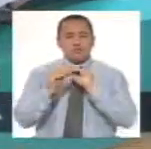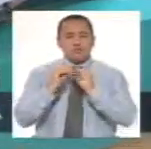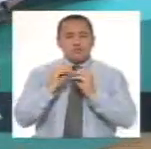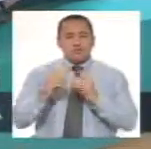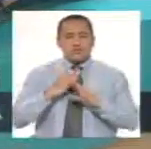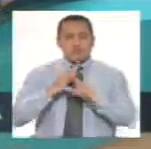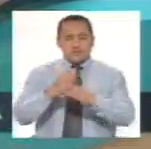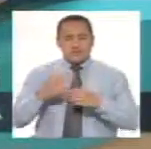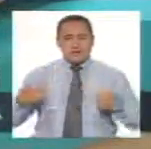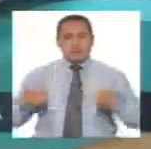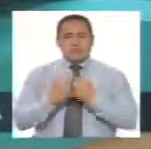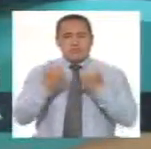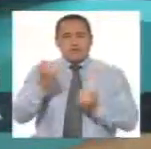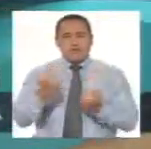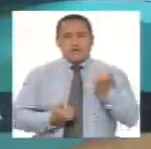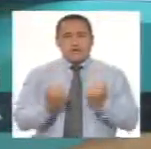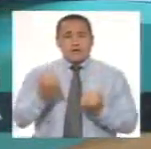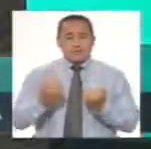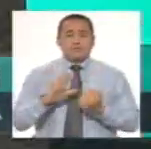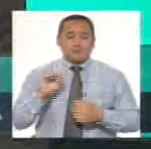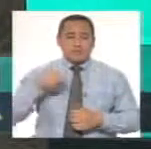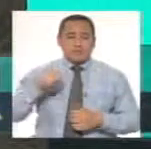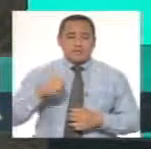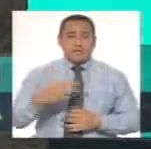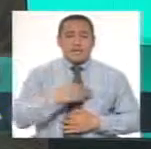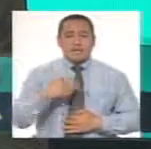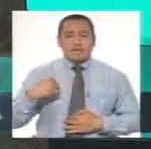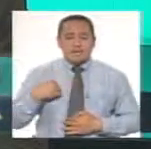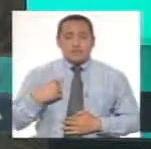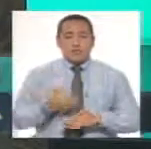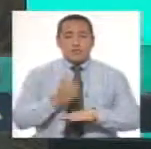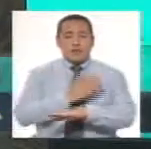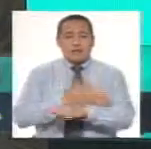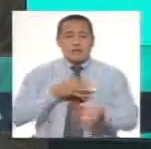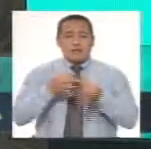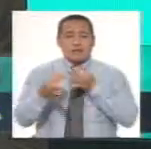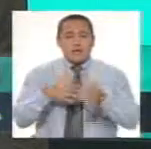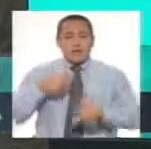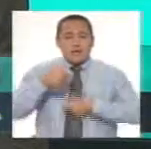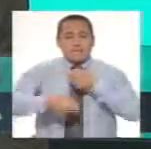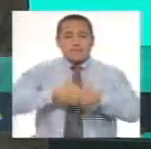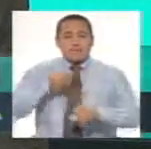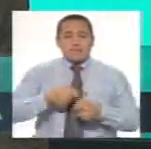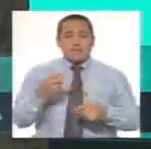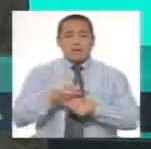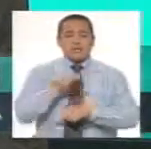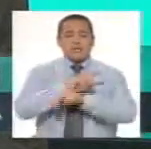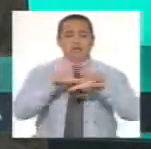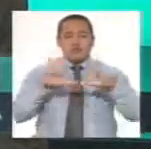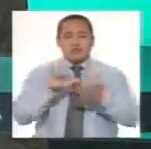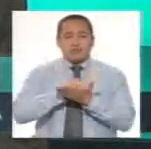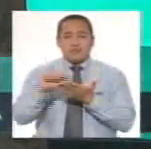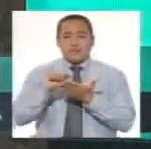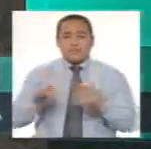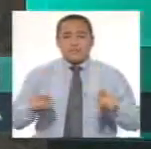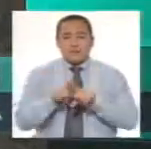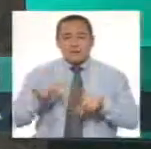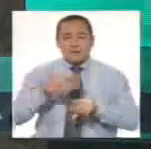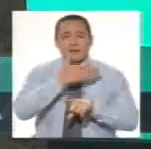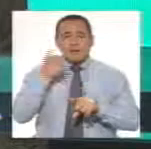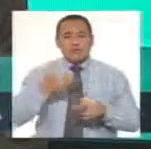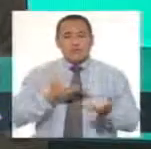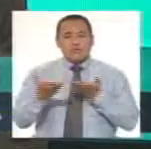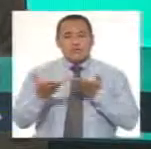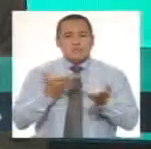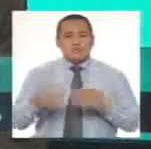las tragedias que hemos visto. El ministro de Transportes ha anunciado una inversión pública para los próximos 18 meses para el mejoramiento de